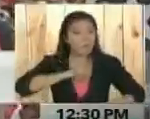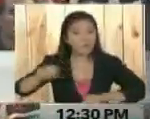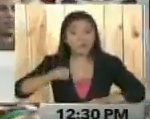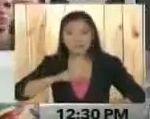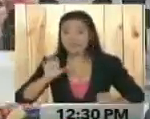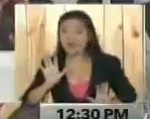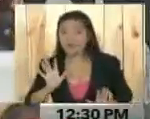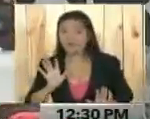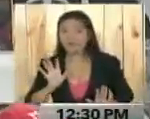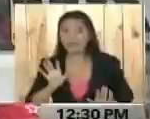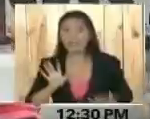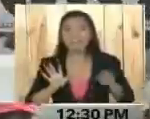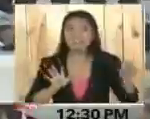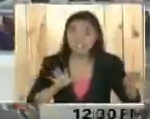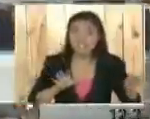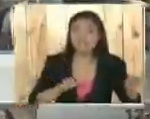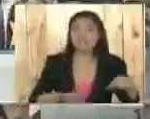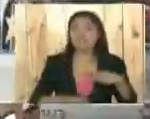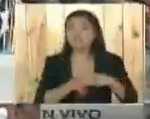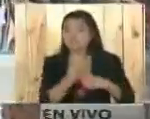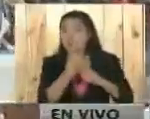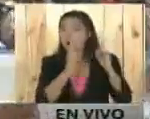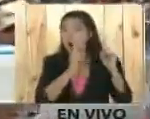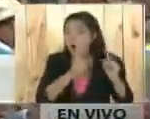Si salen con un 11,